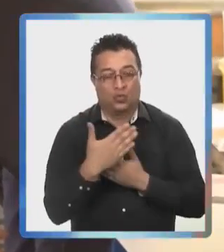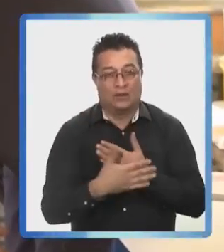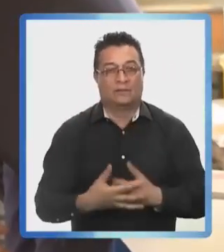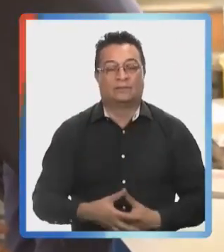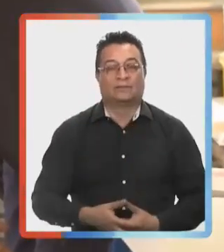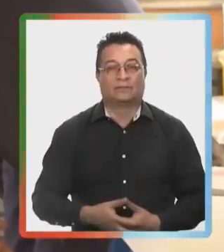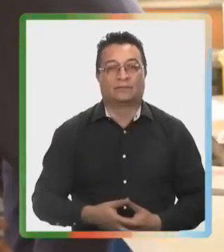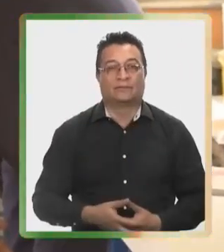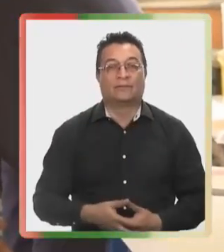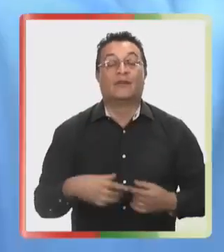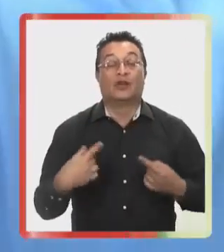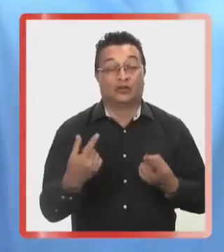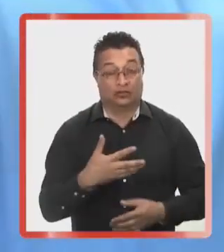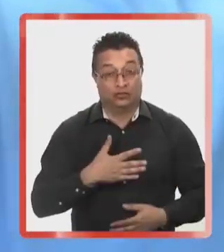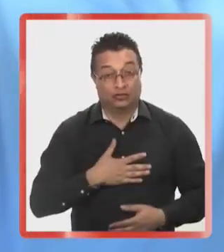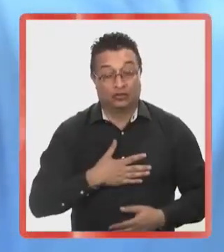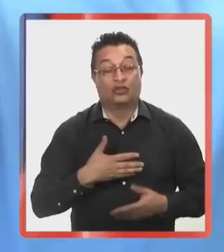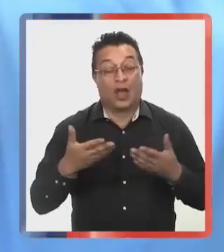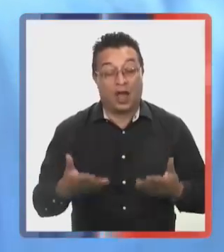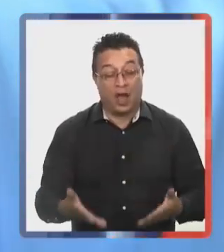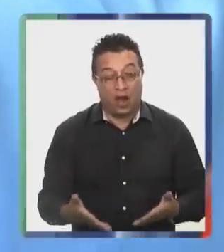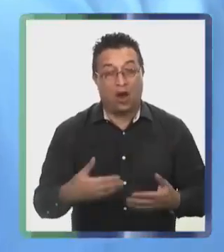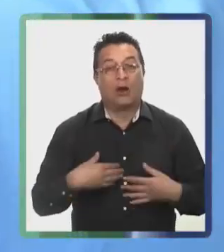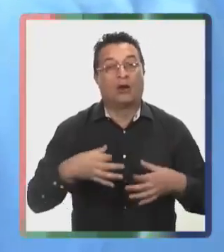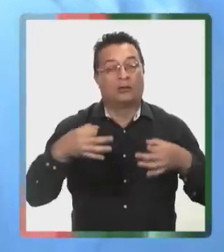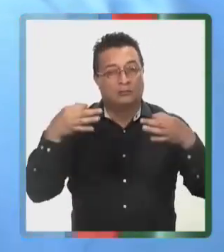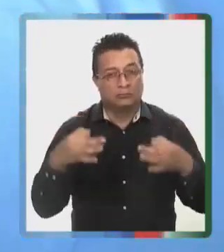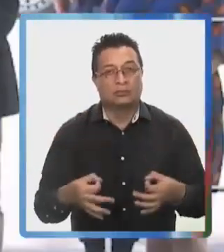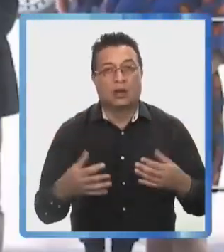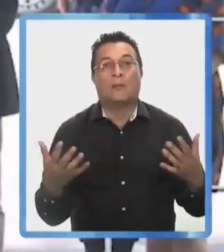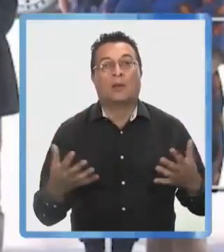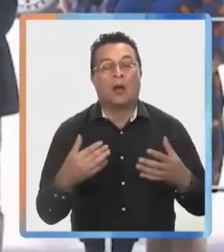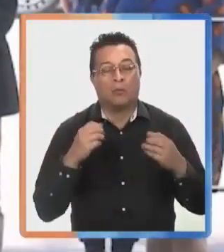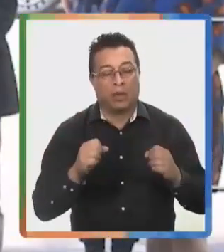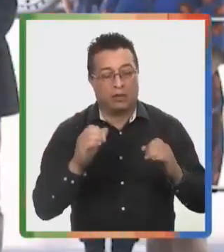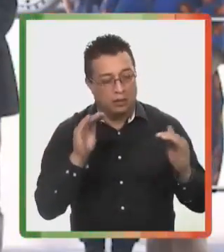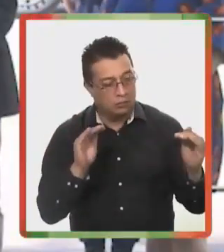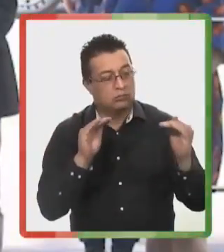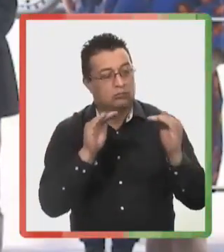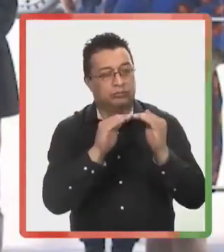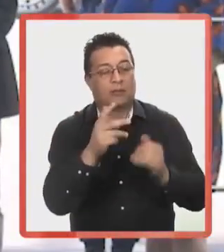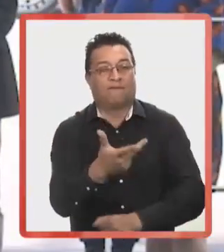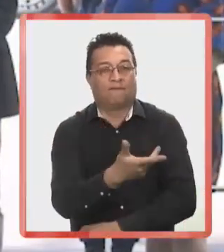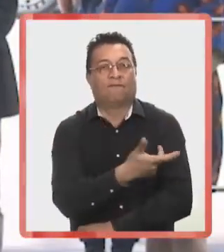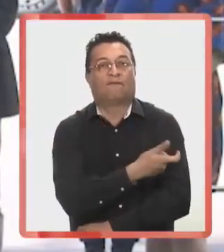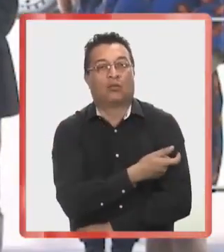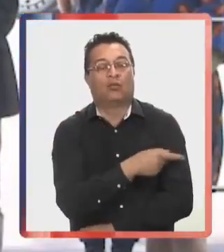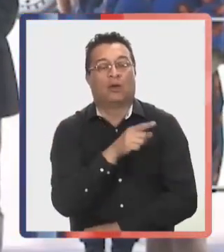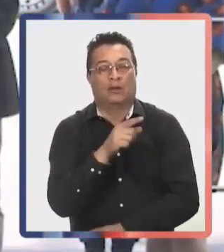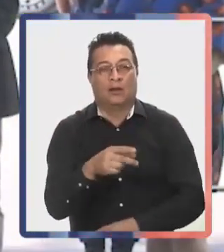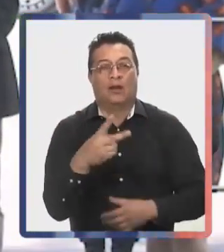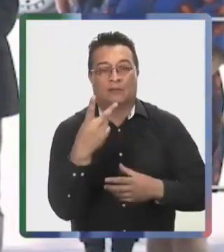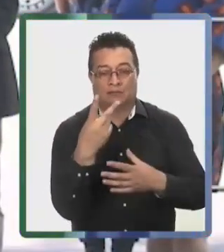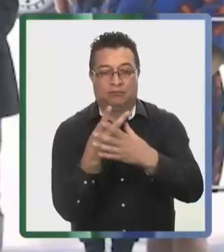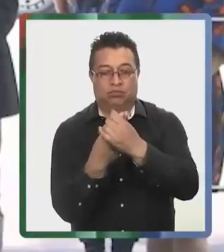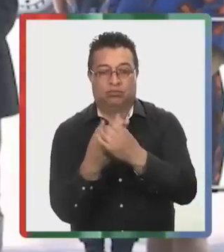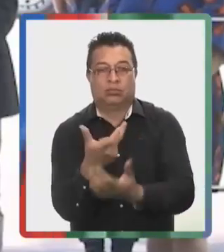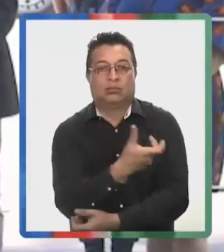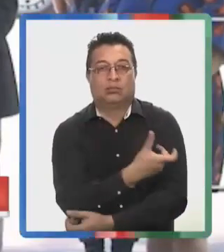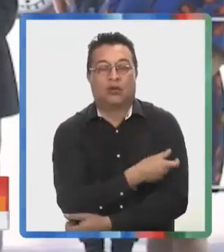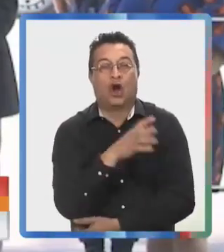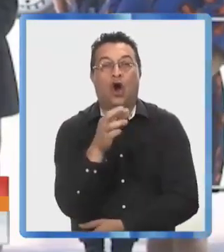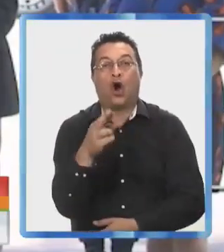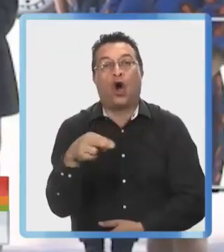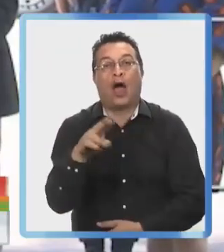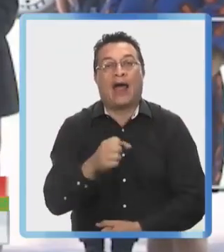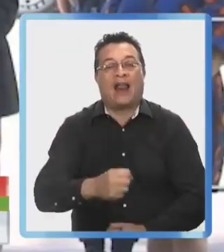cuidándonos. Estamos en el momento idóneo para ponernos al día y vacunarnos con la vacuna bivalente